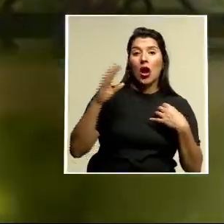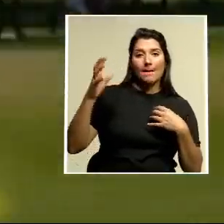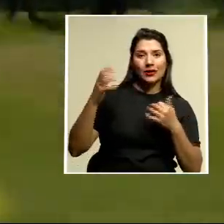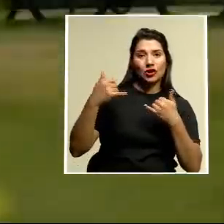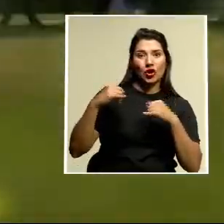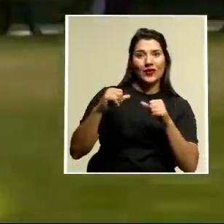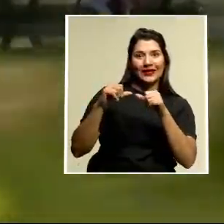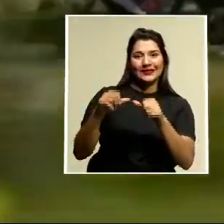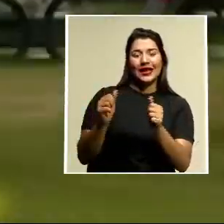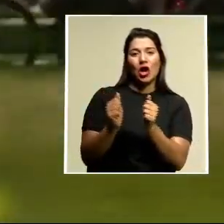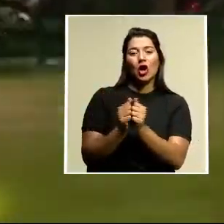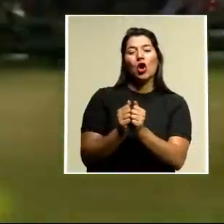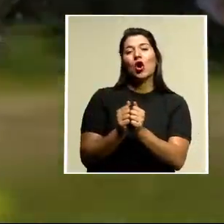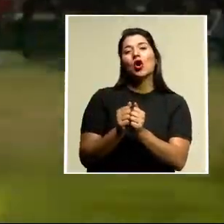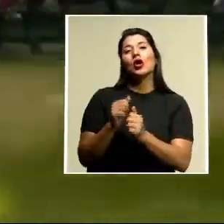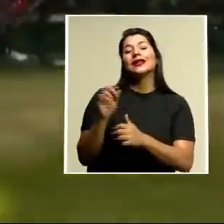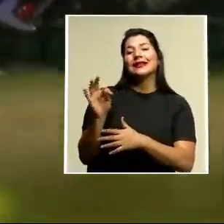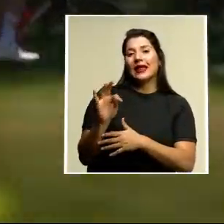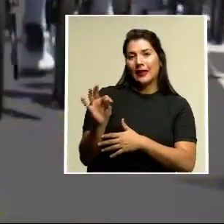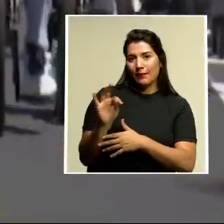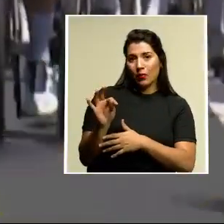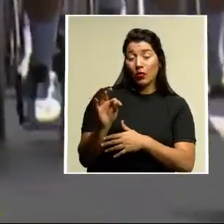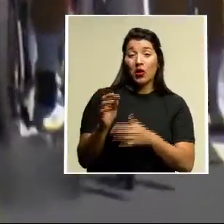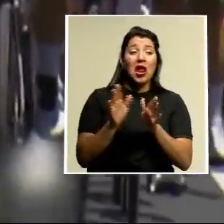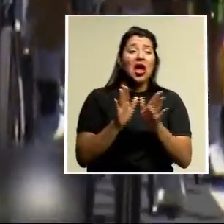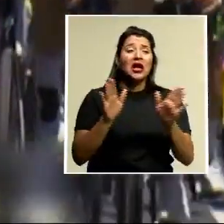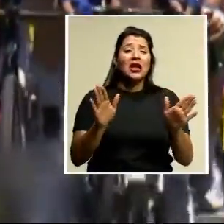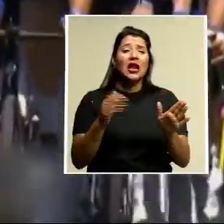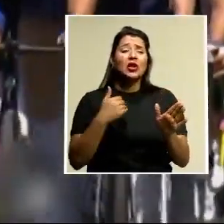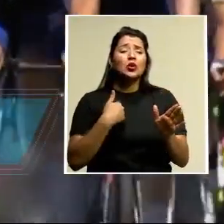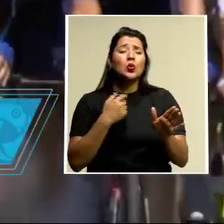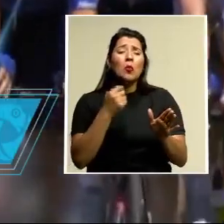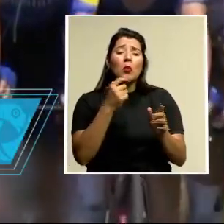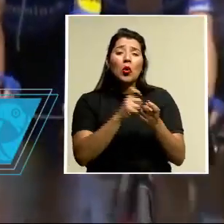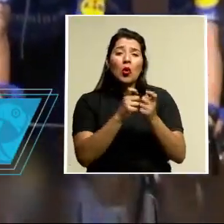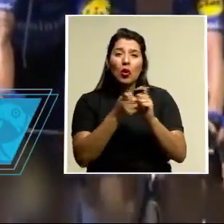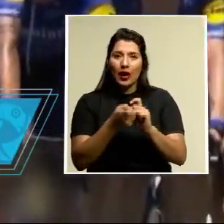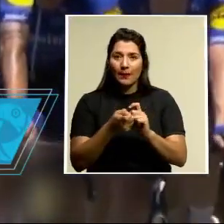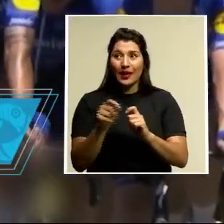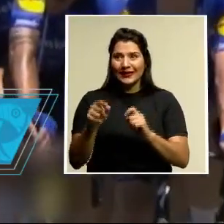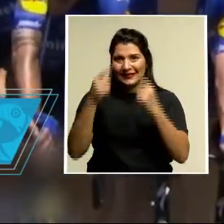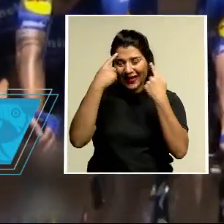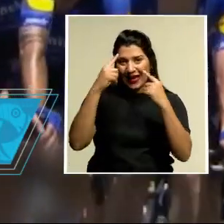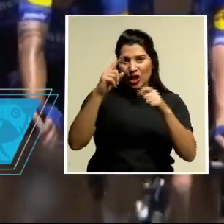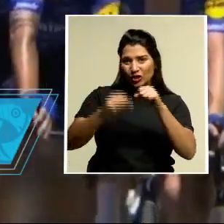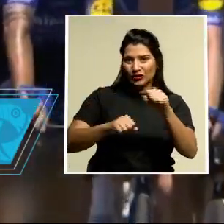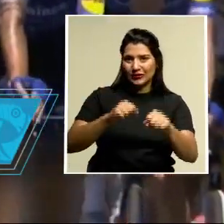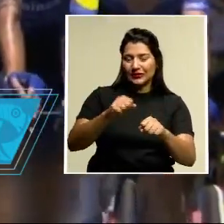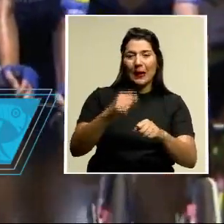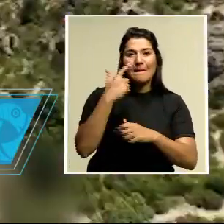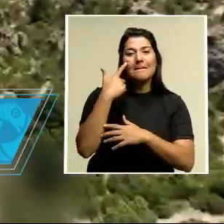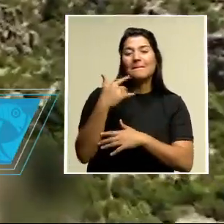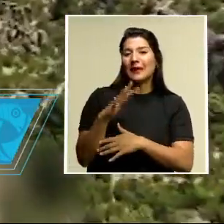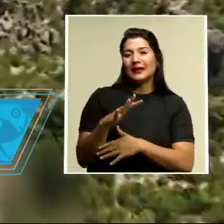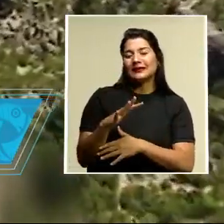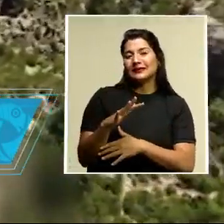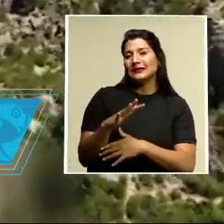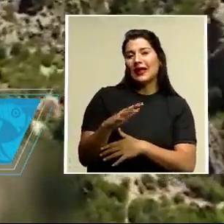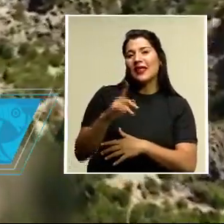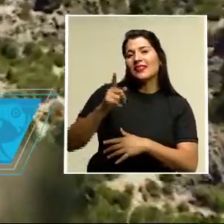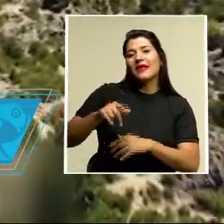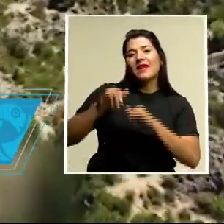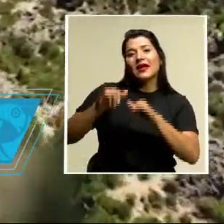hasta los jugadores jóvenes me parece que ya se han propuesto en eso. Ha habido, y eso lo digo de verdad porque ha